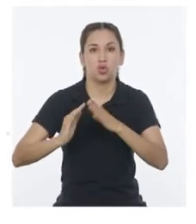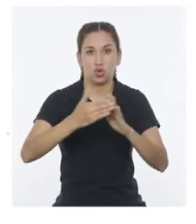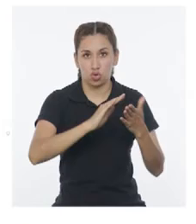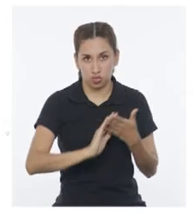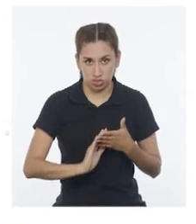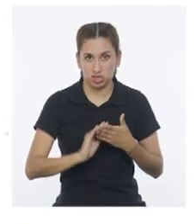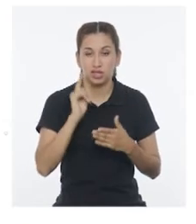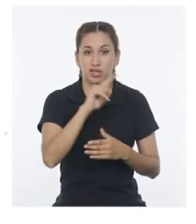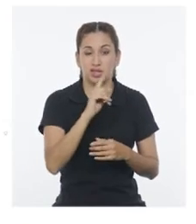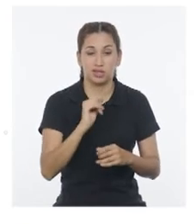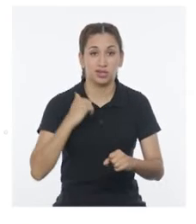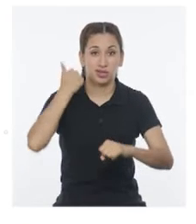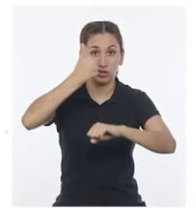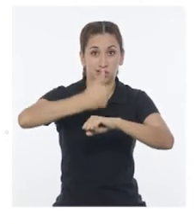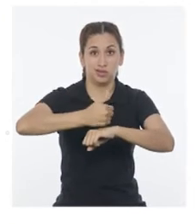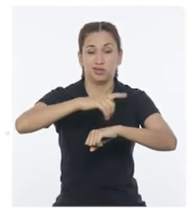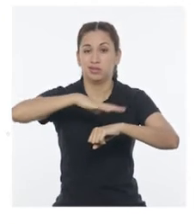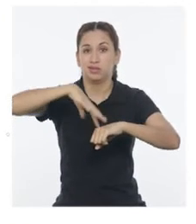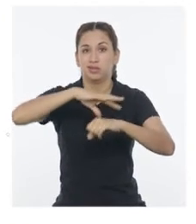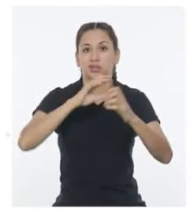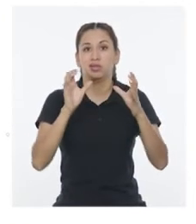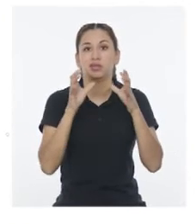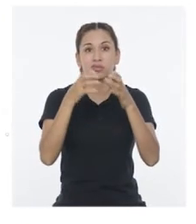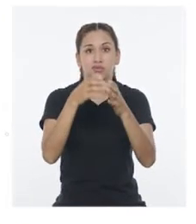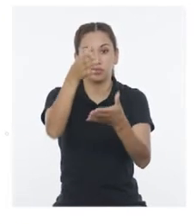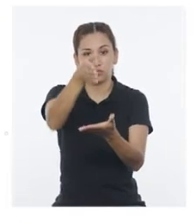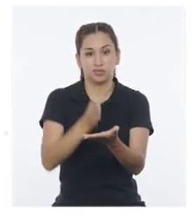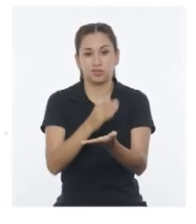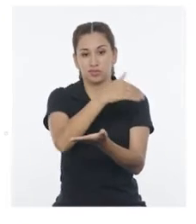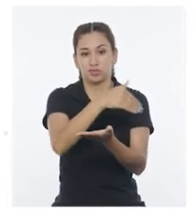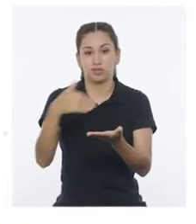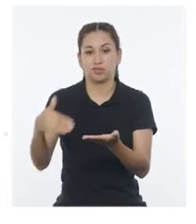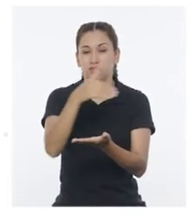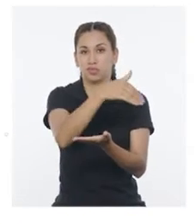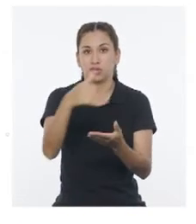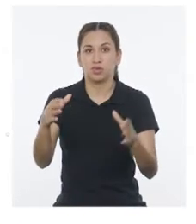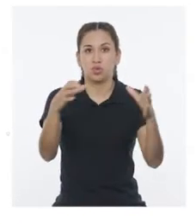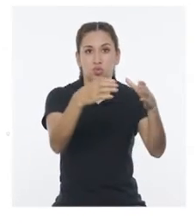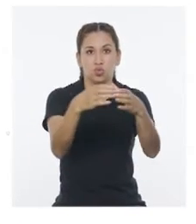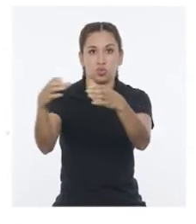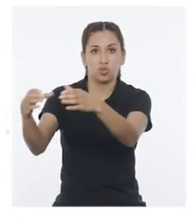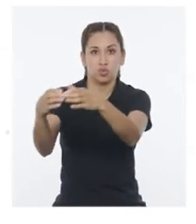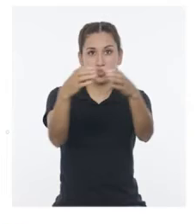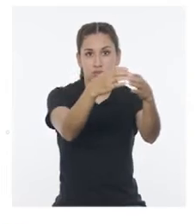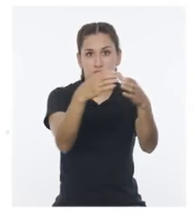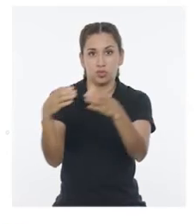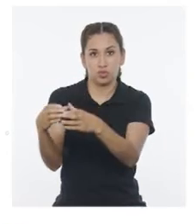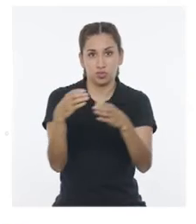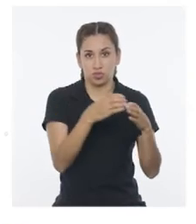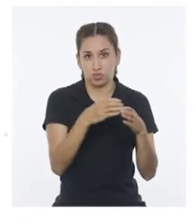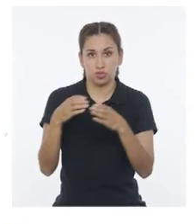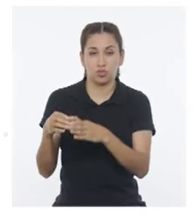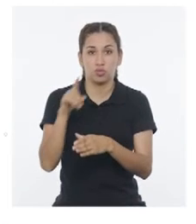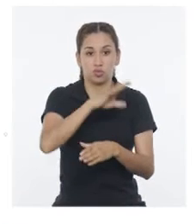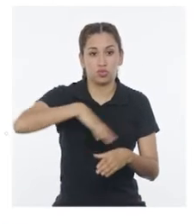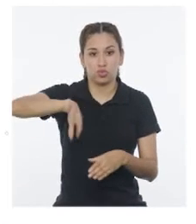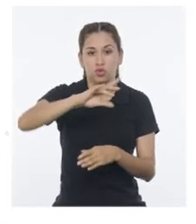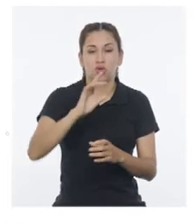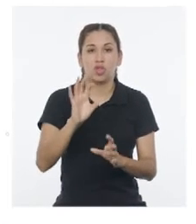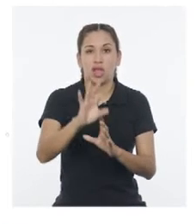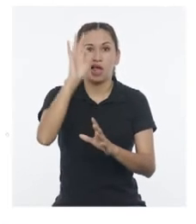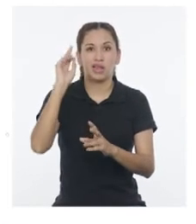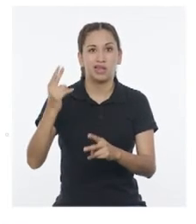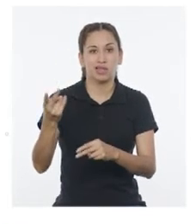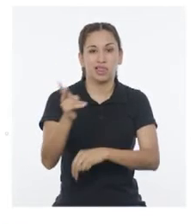caserío. El comité de ronda divide el área y la población del caserío en sectores, cada uno de los cuales elige